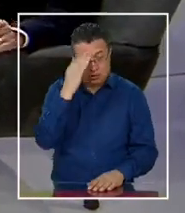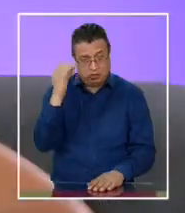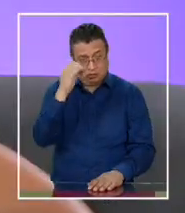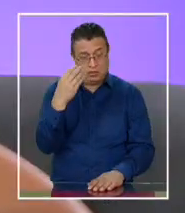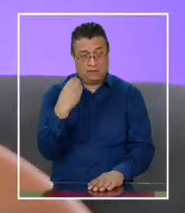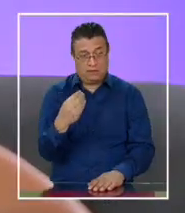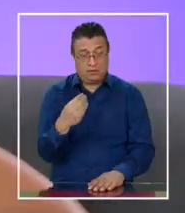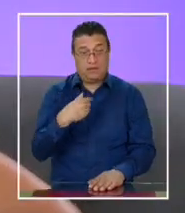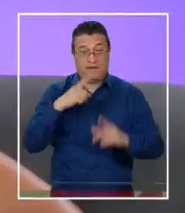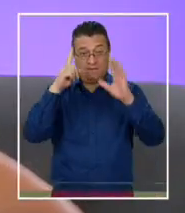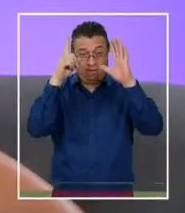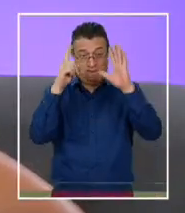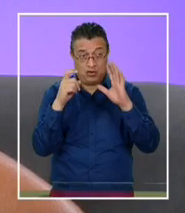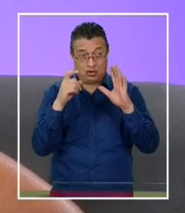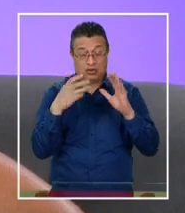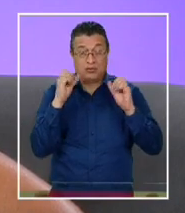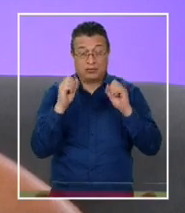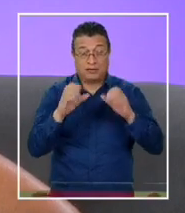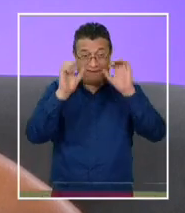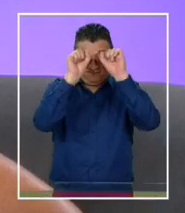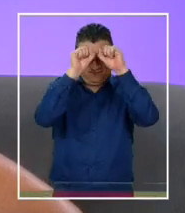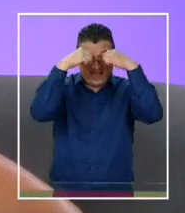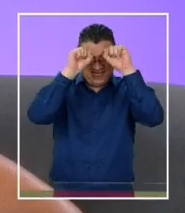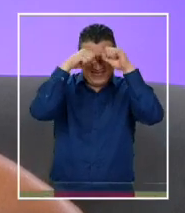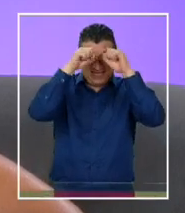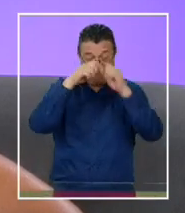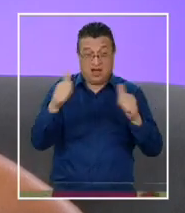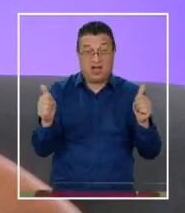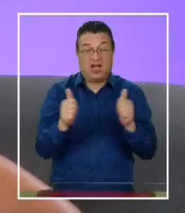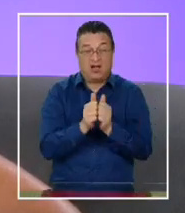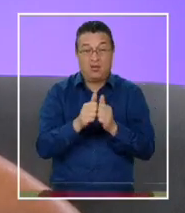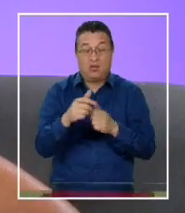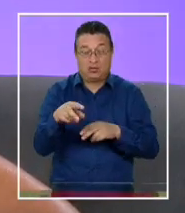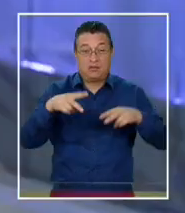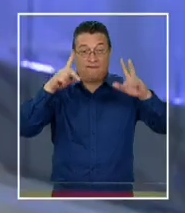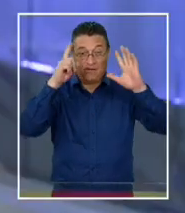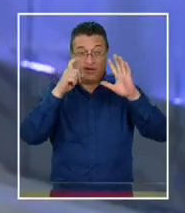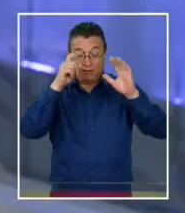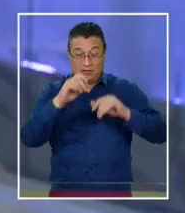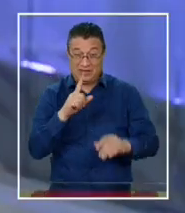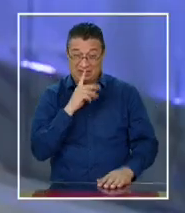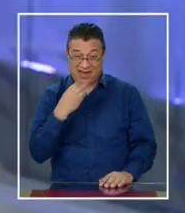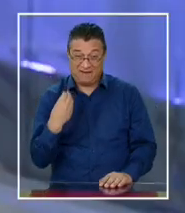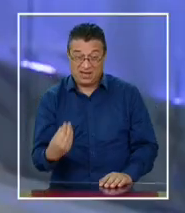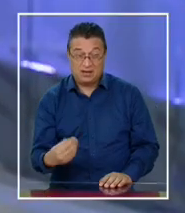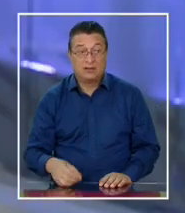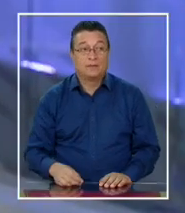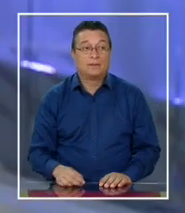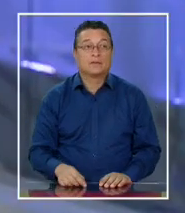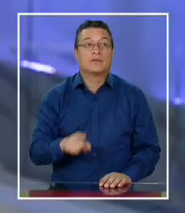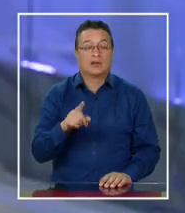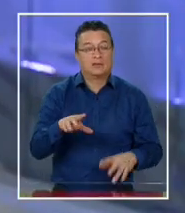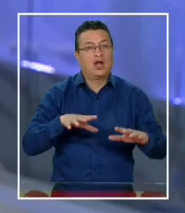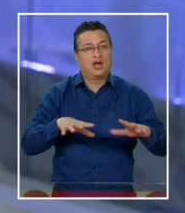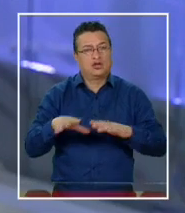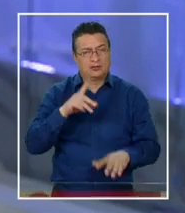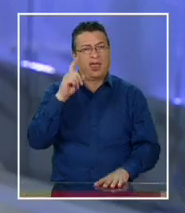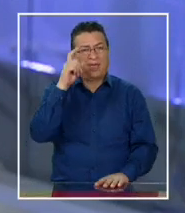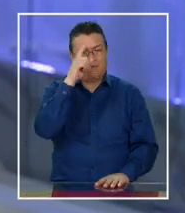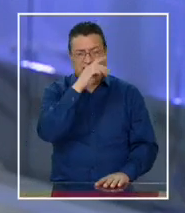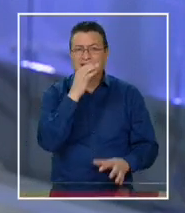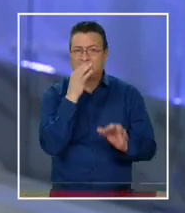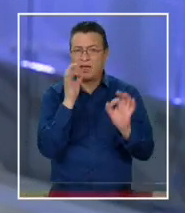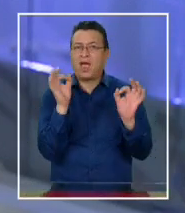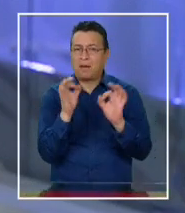la foto generales de carabineros paseándose con Jorge Valdivia por el edificio institucional Bueno creo que son cosas difíciles de explicar